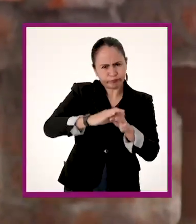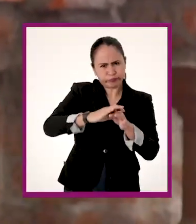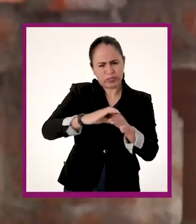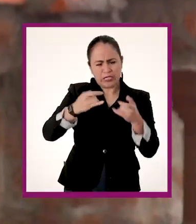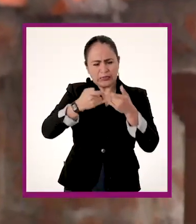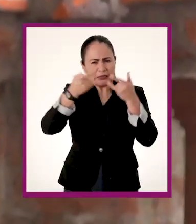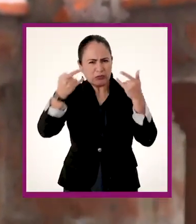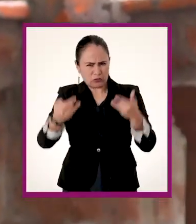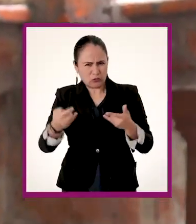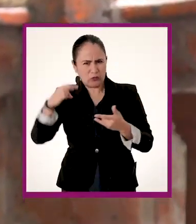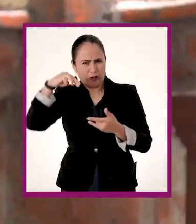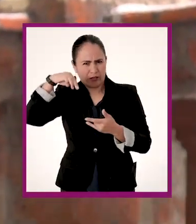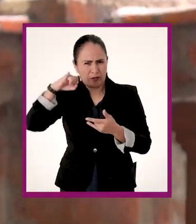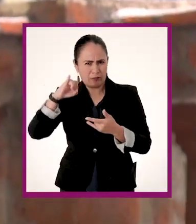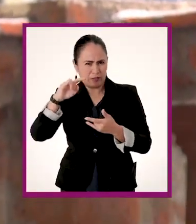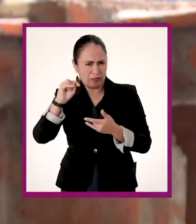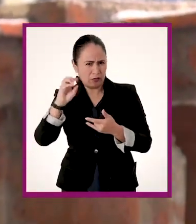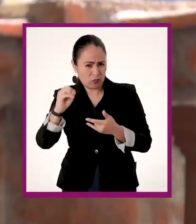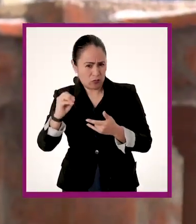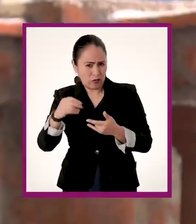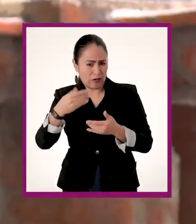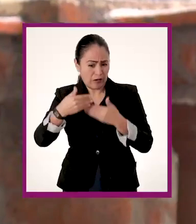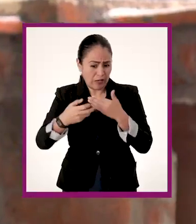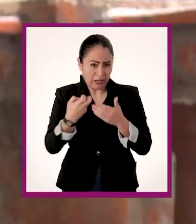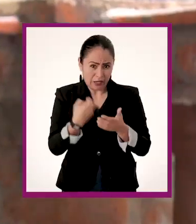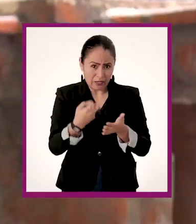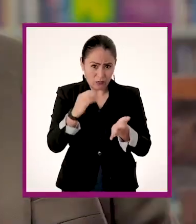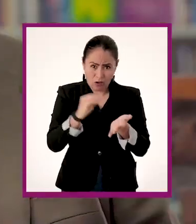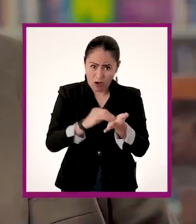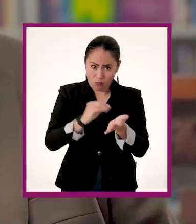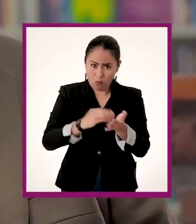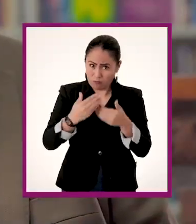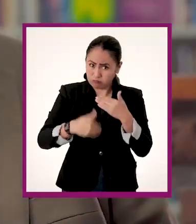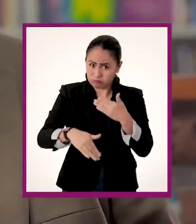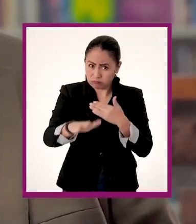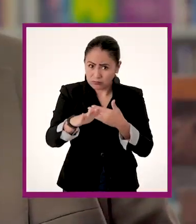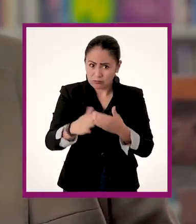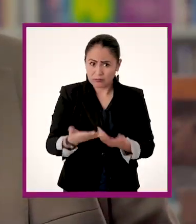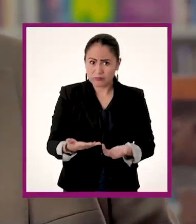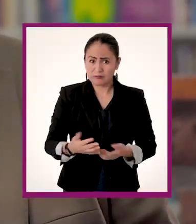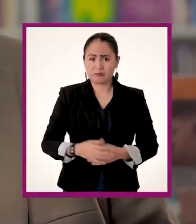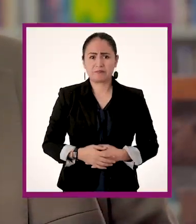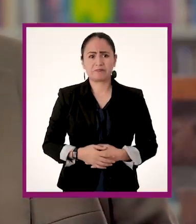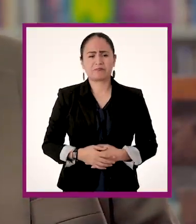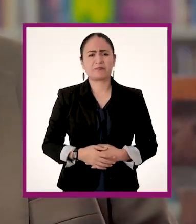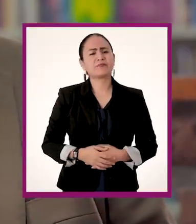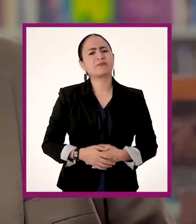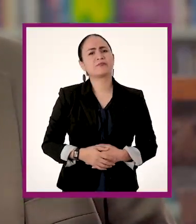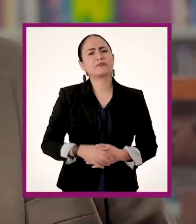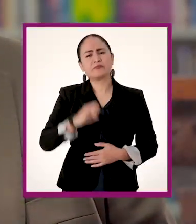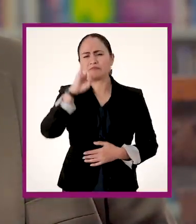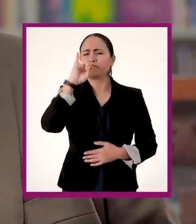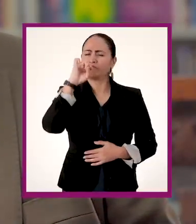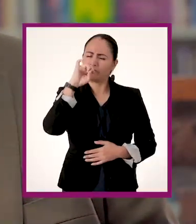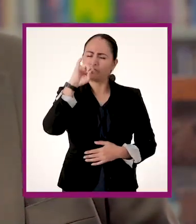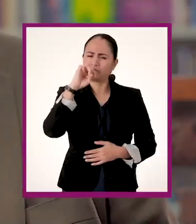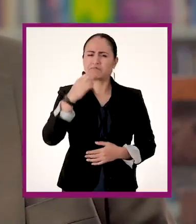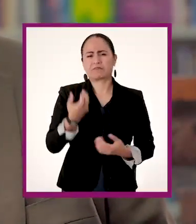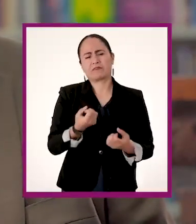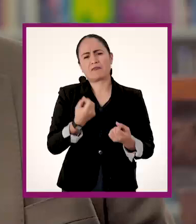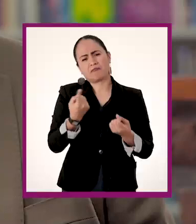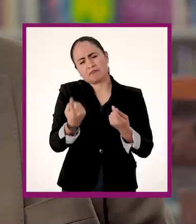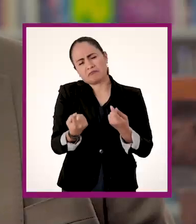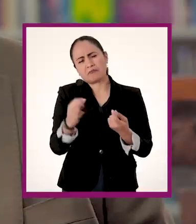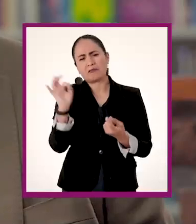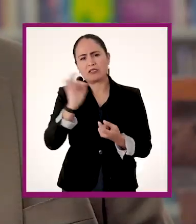importante para sostenerse en el mundo y en la vida? Sí, hay versiones encontradas,